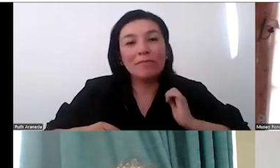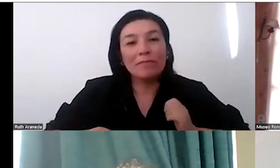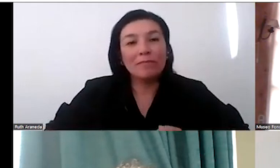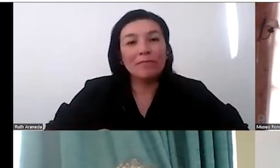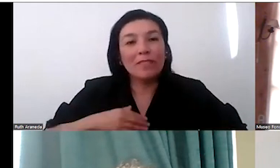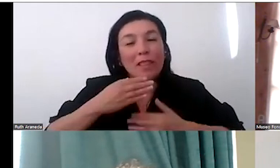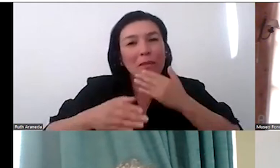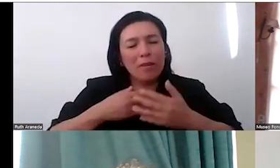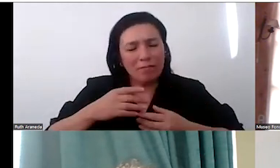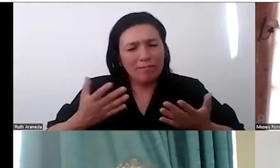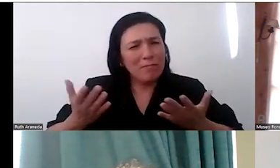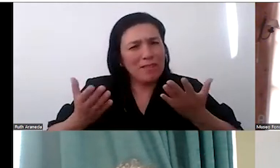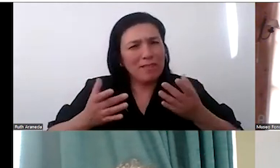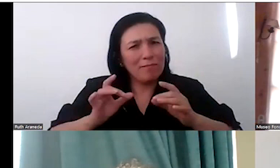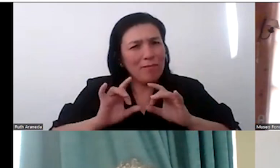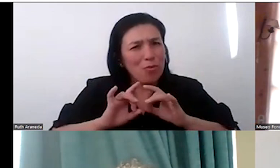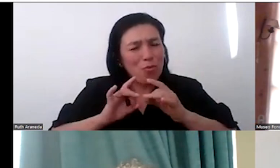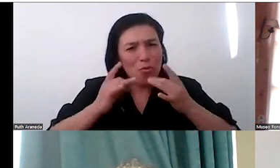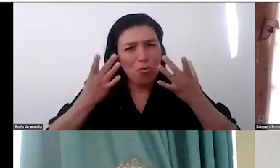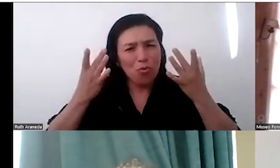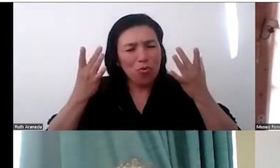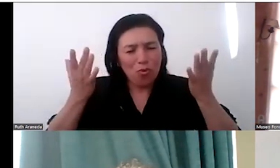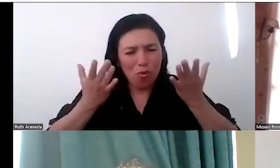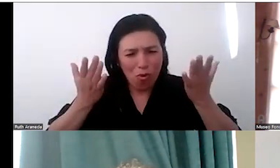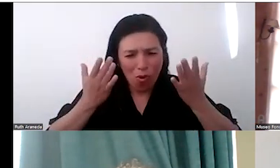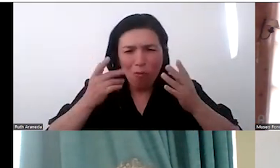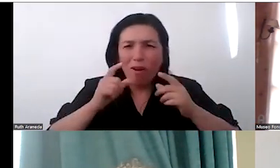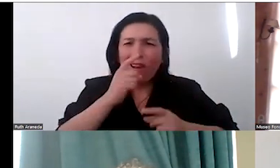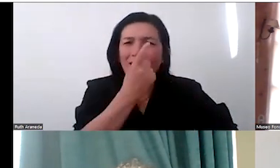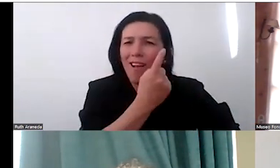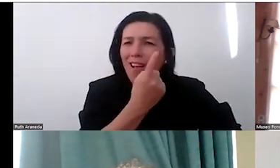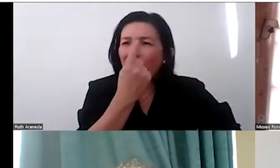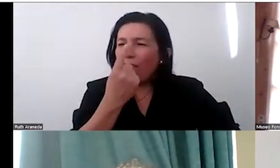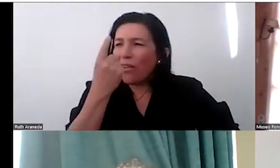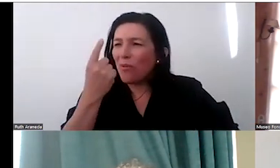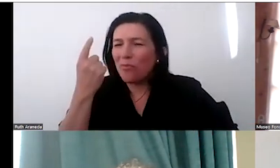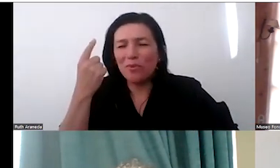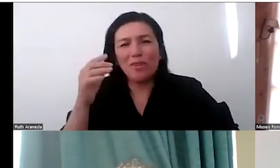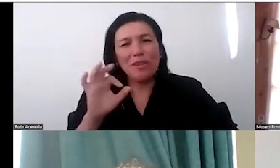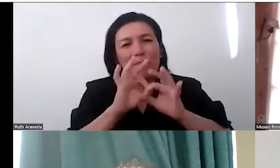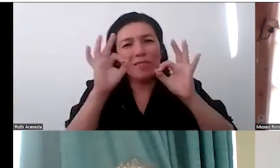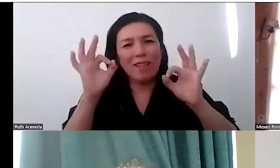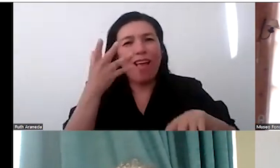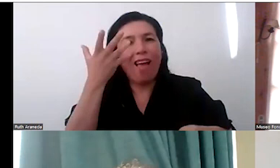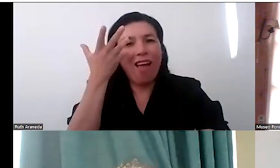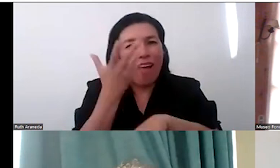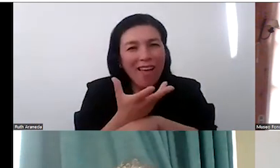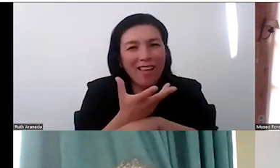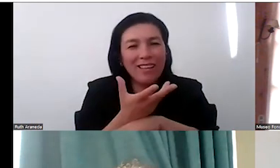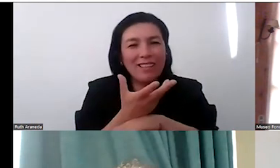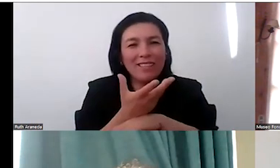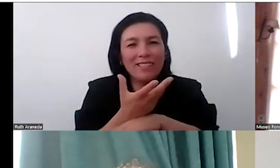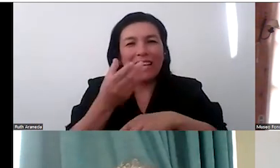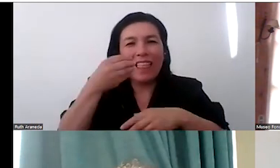uno va descubriendo cómo funciona cada especie, ¿cierto? Todas las especies guardan alguna cosa,